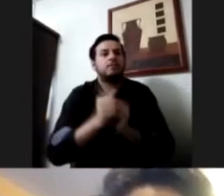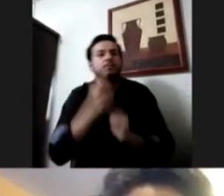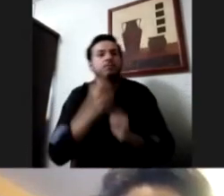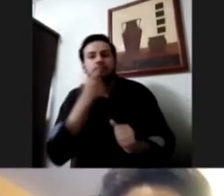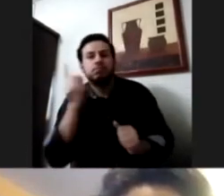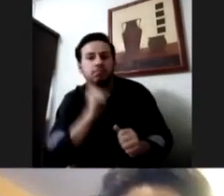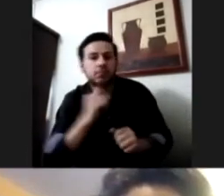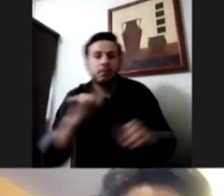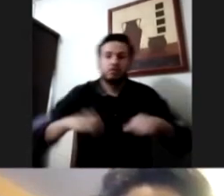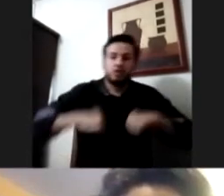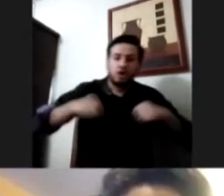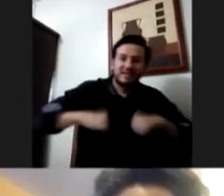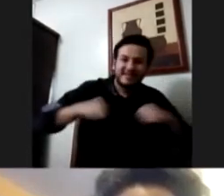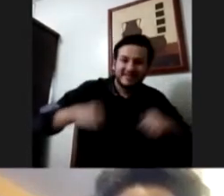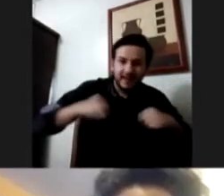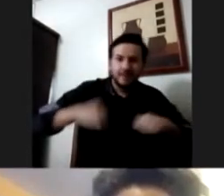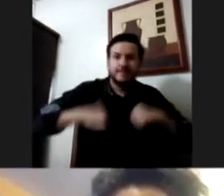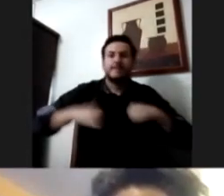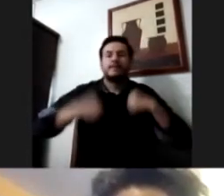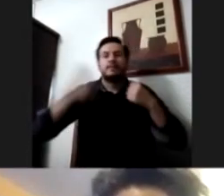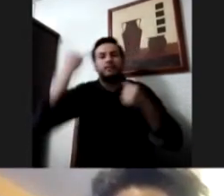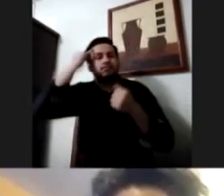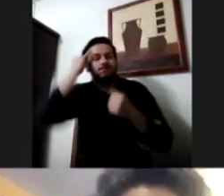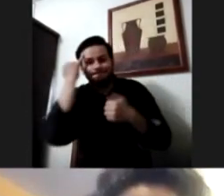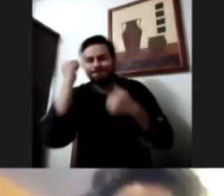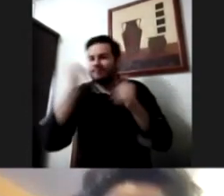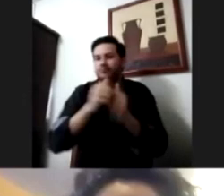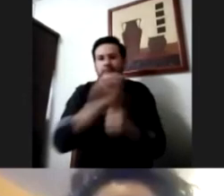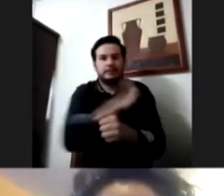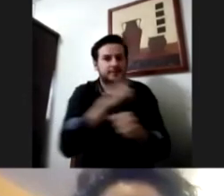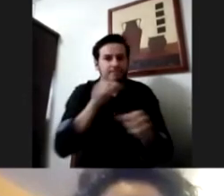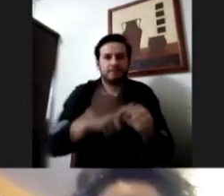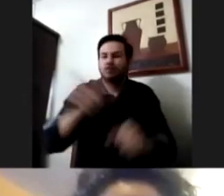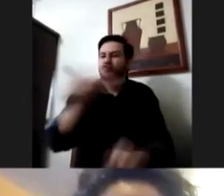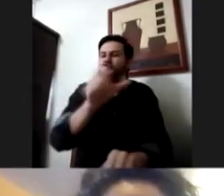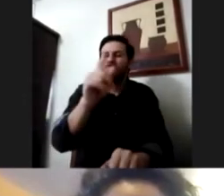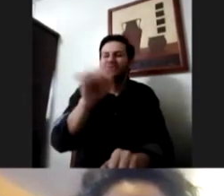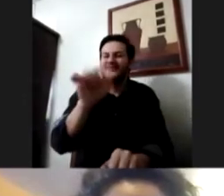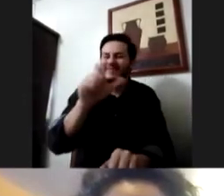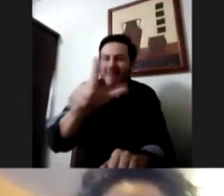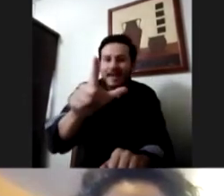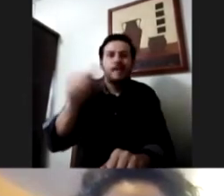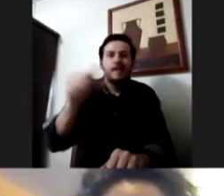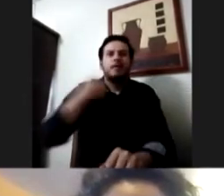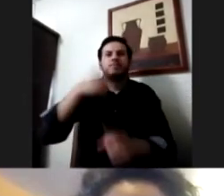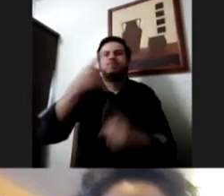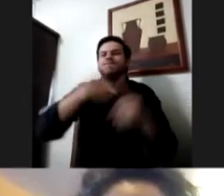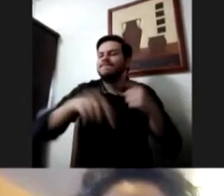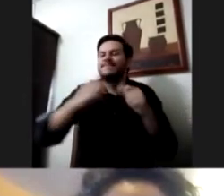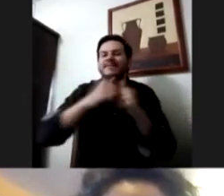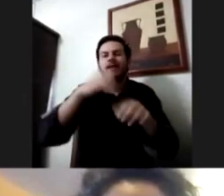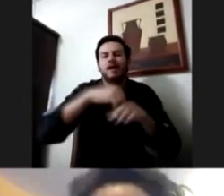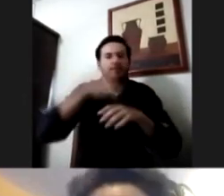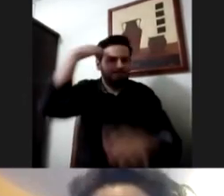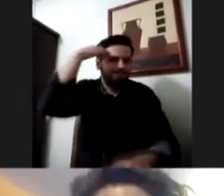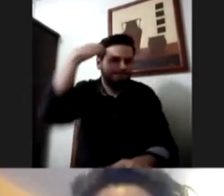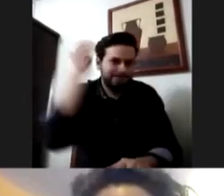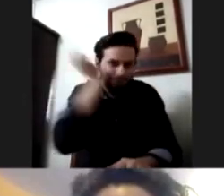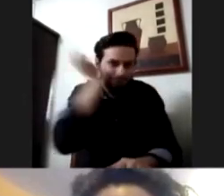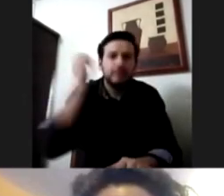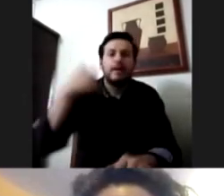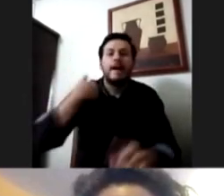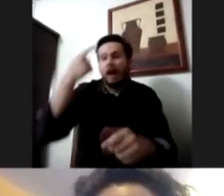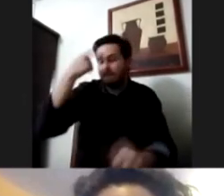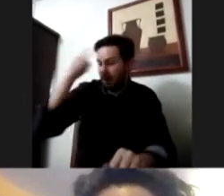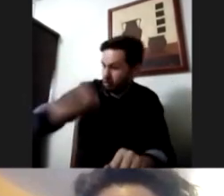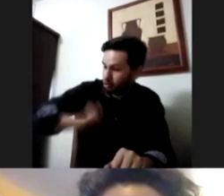y adolescentes indígenas, principalmente tzotziles y tzeltales, acá en San Cristóbal de las Casas. Y pues desde Melel para nosotras y